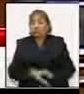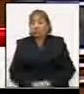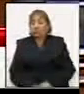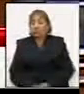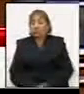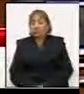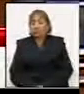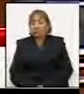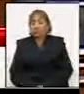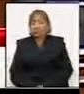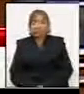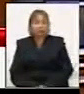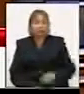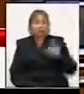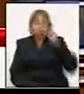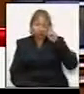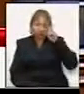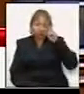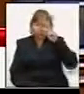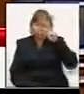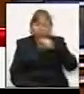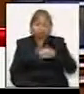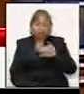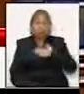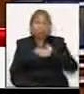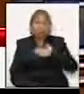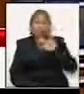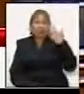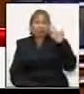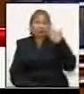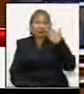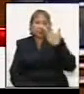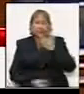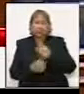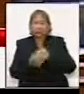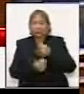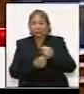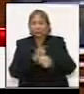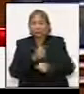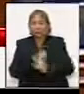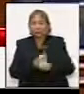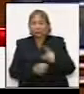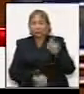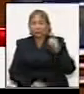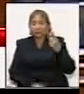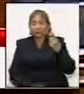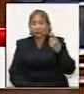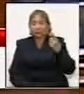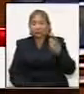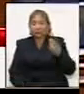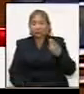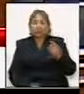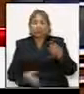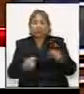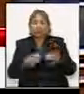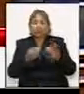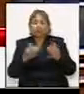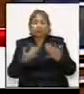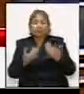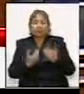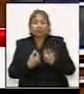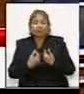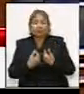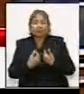Es una situación muy compleja. A mí me tomó 3 años, en mi primer periodo de congresista, poder tener